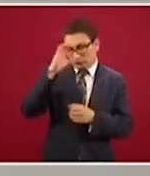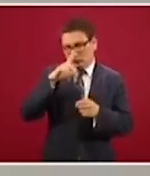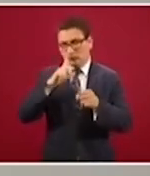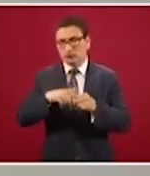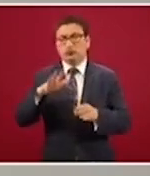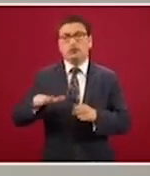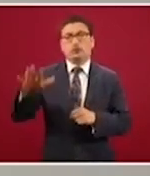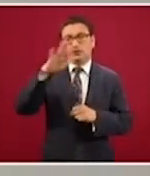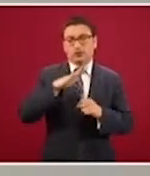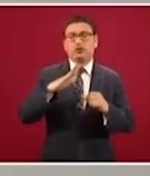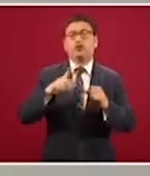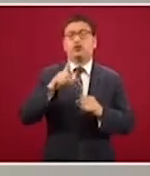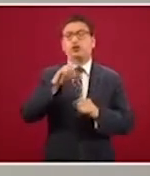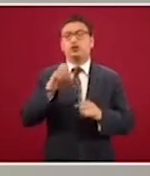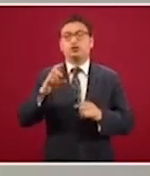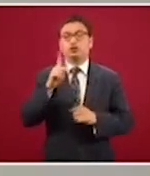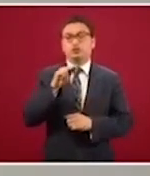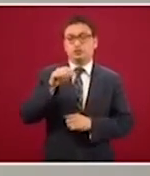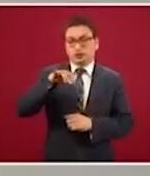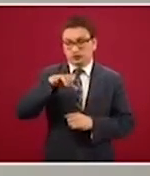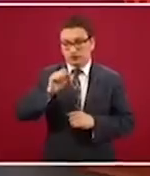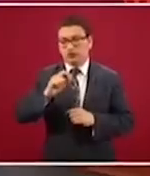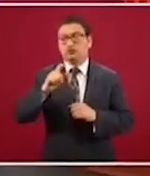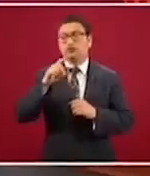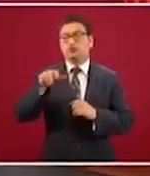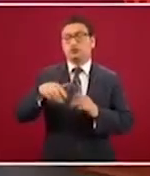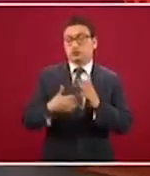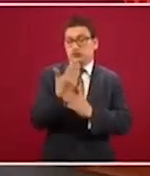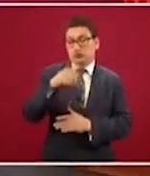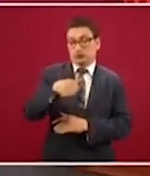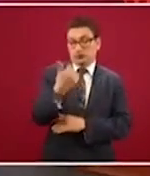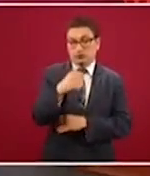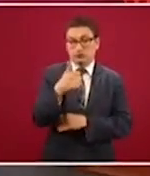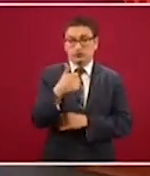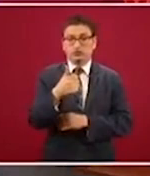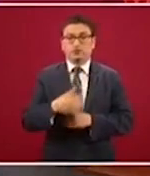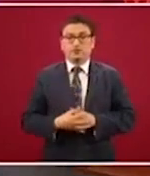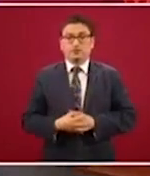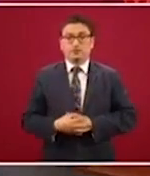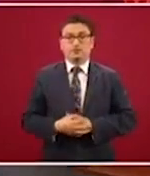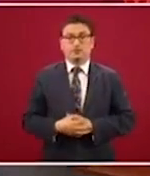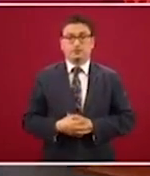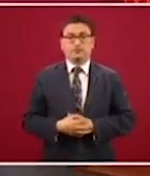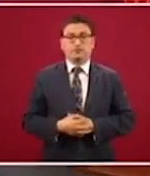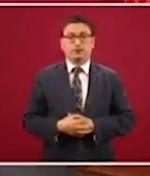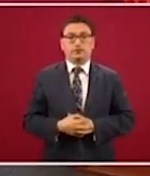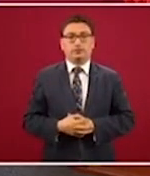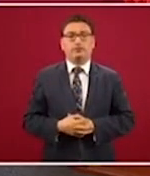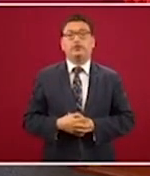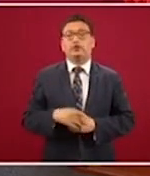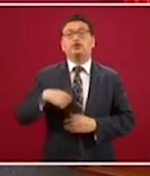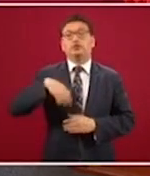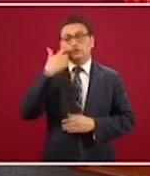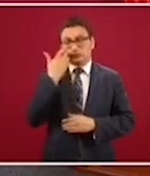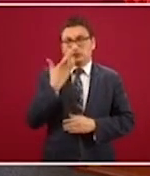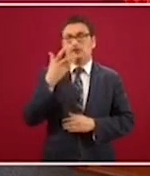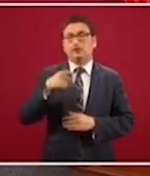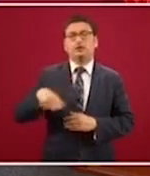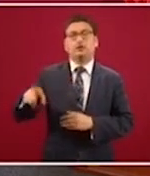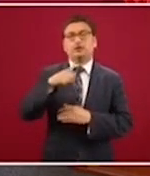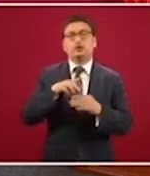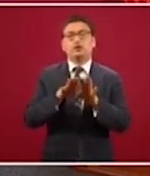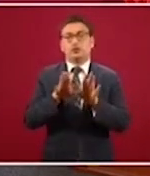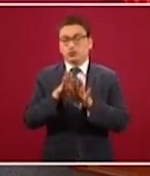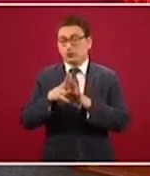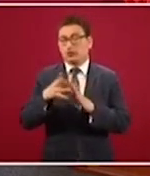las 11 de la mañana. Lo que nosotros queremos es consolidar esta transformación que ha tenido el instituto